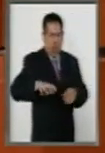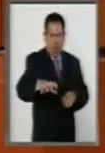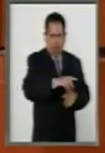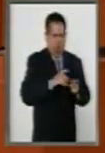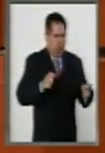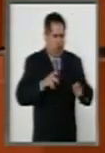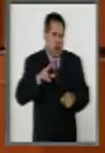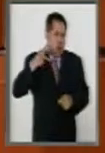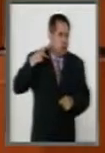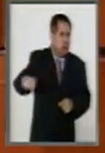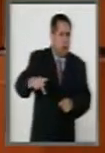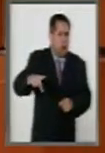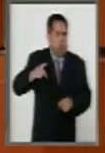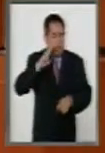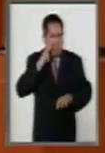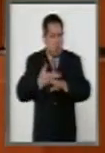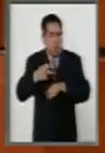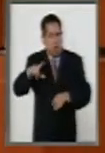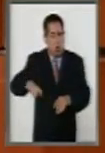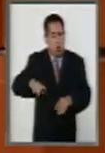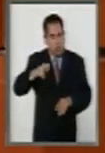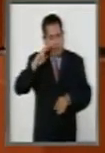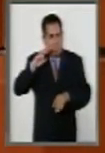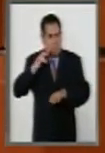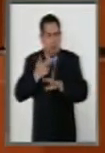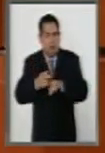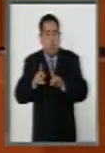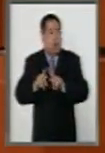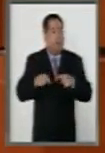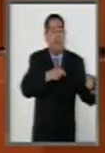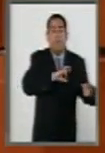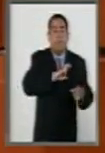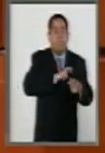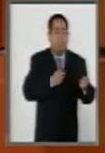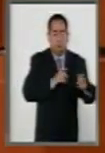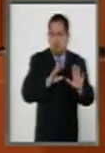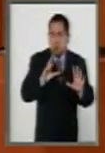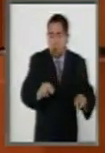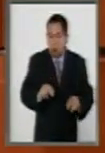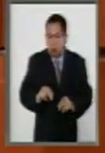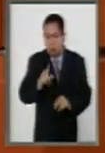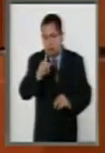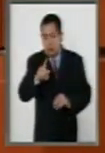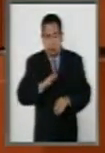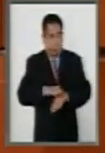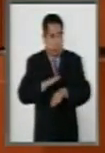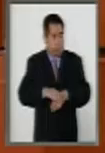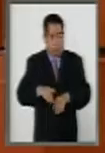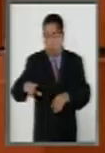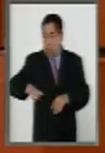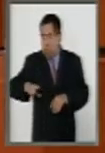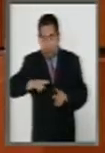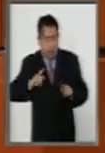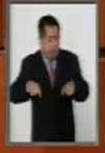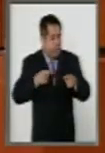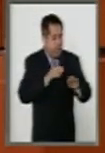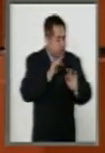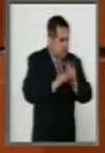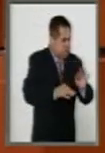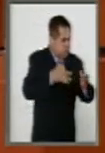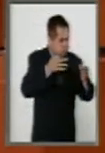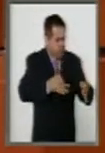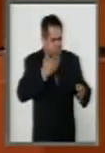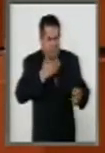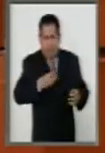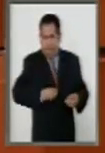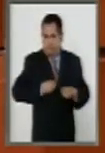consecuencia, debe cumplir con su obligación frente a la sociedad. El Estado tiene que brindar al interno adecuadas garantías y